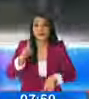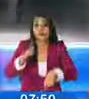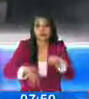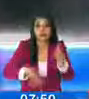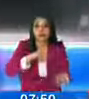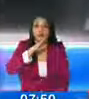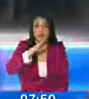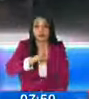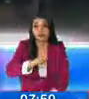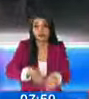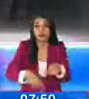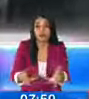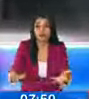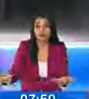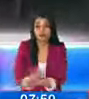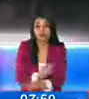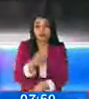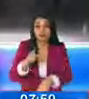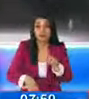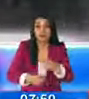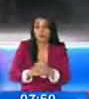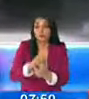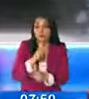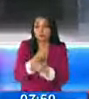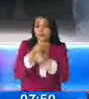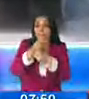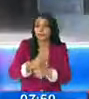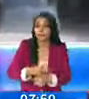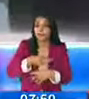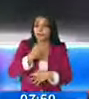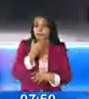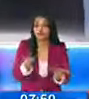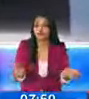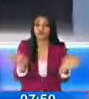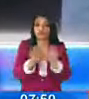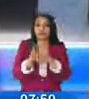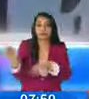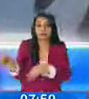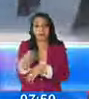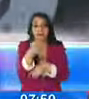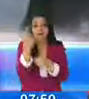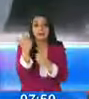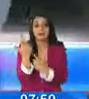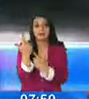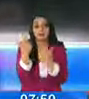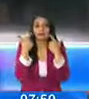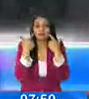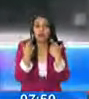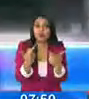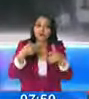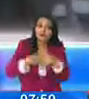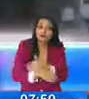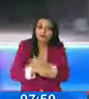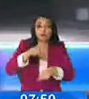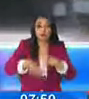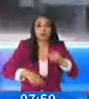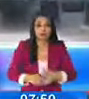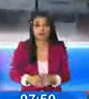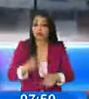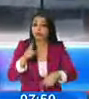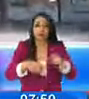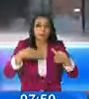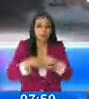a recoger sus pertenencias, ya que Protección Civil lo cerró y mandó al ejército que aquí está a resguardar la zona. Nadie